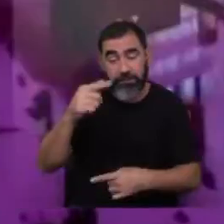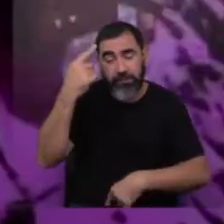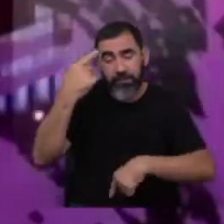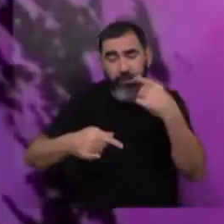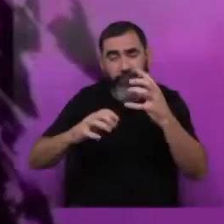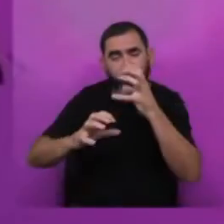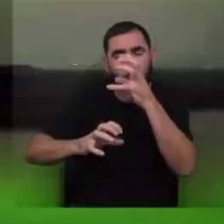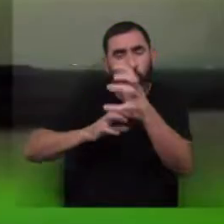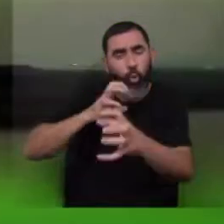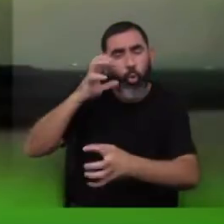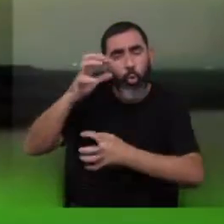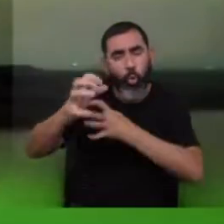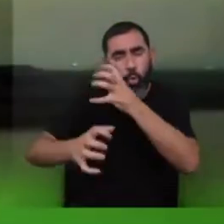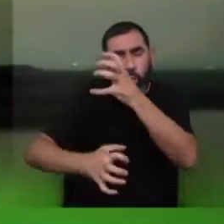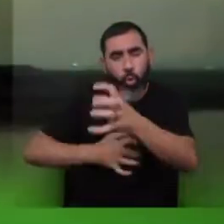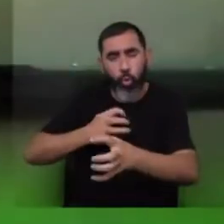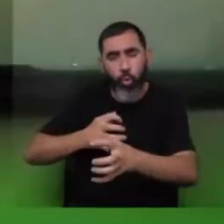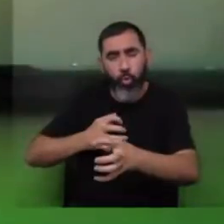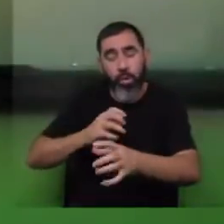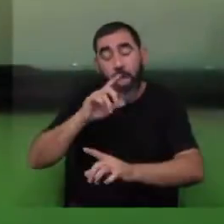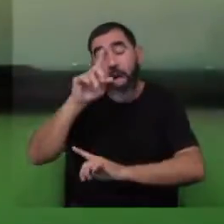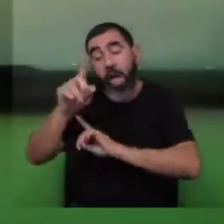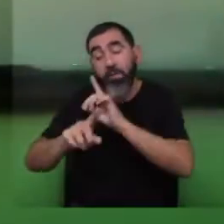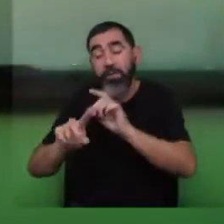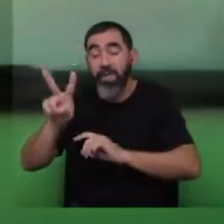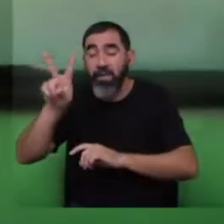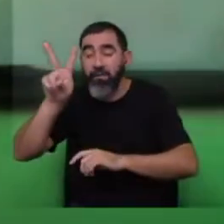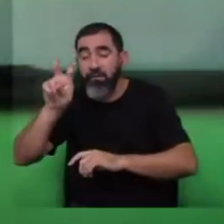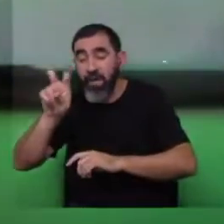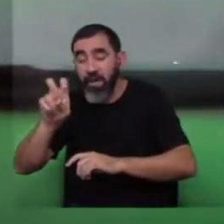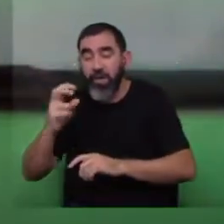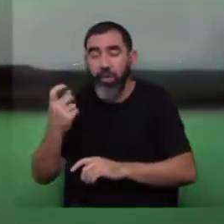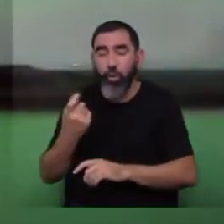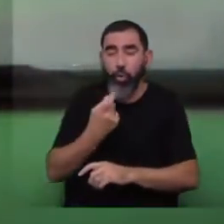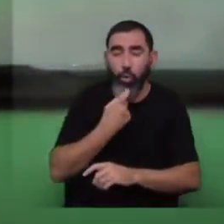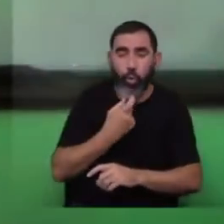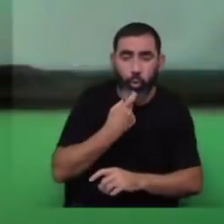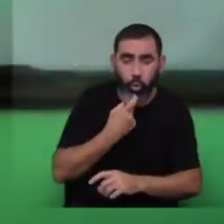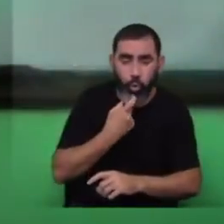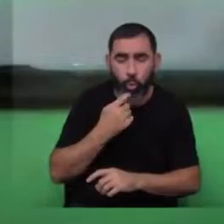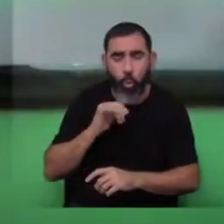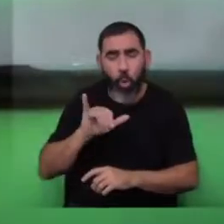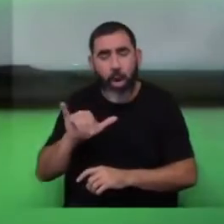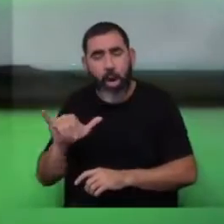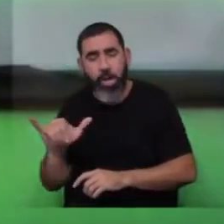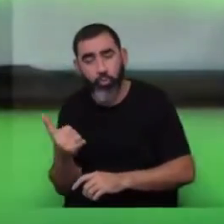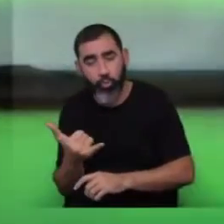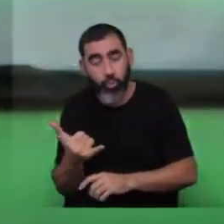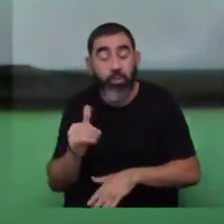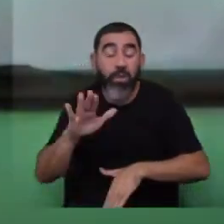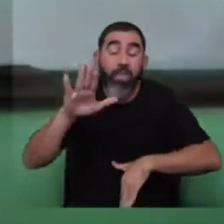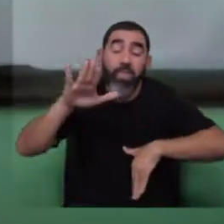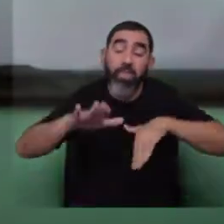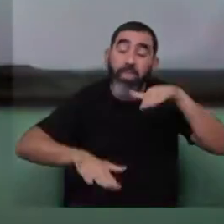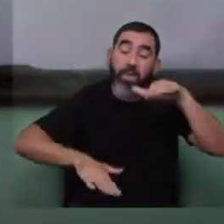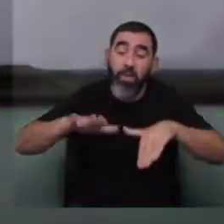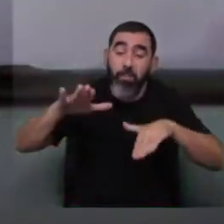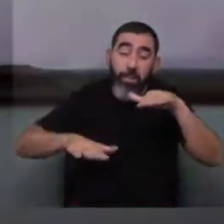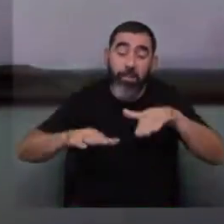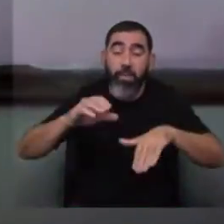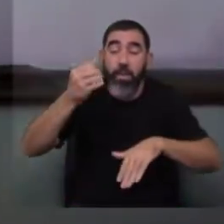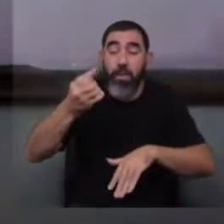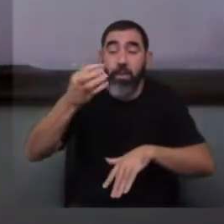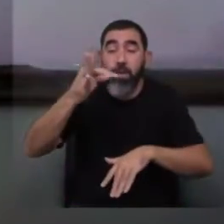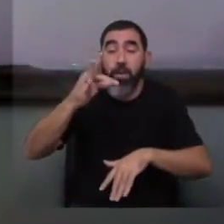diferentes coloraciones en algunos casos más verdosas, más rojizas, más azuladas, porque dependen de los átomos que ya